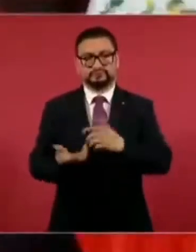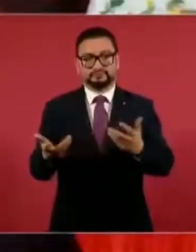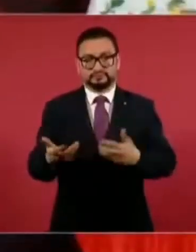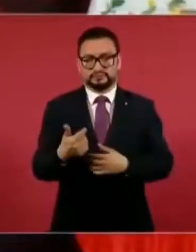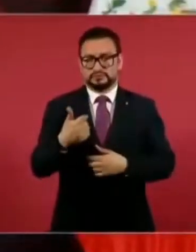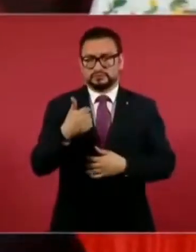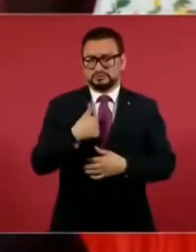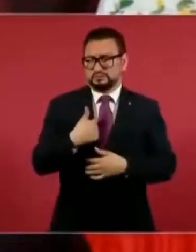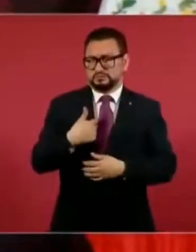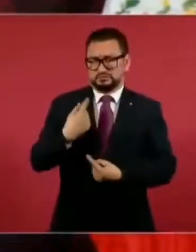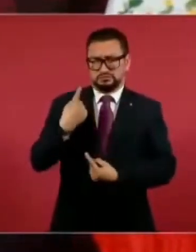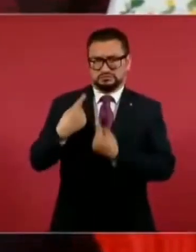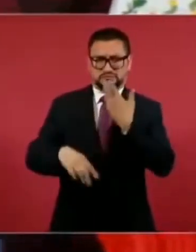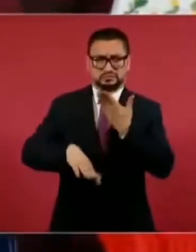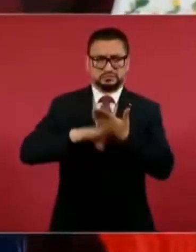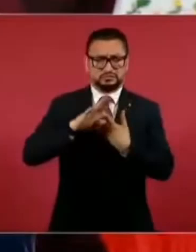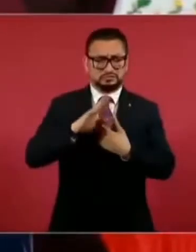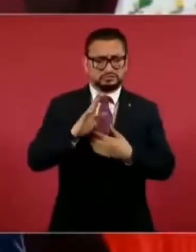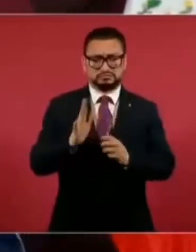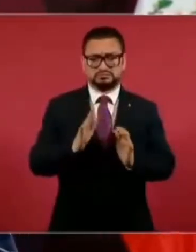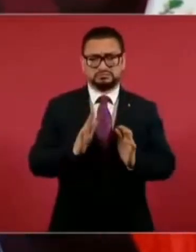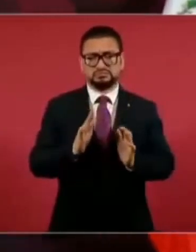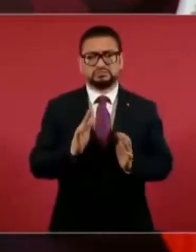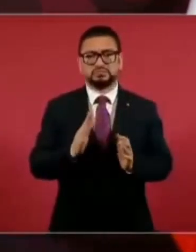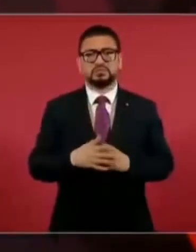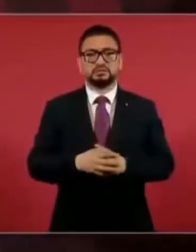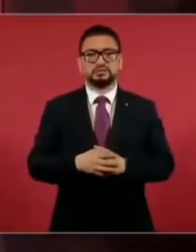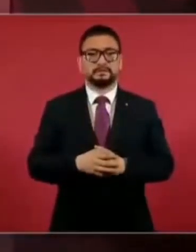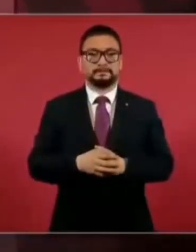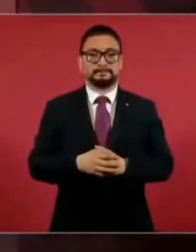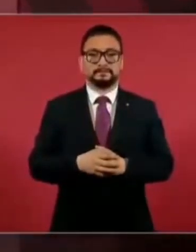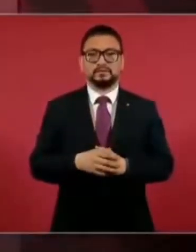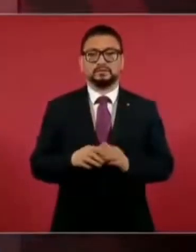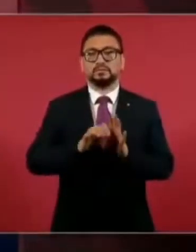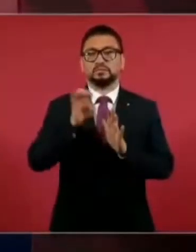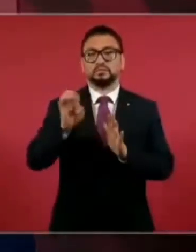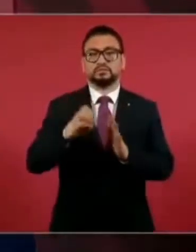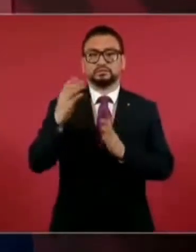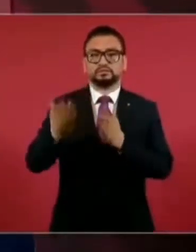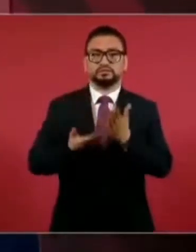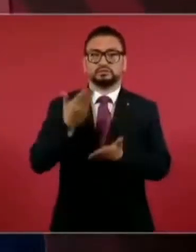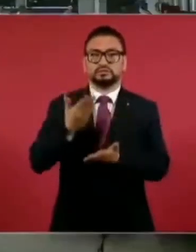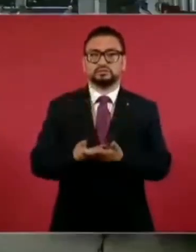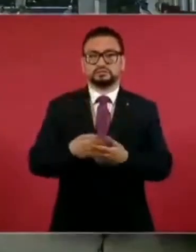afectó tampoco el que en efecto presenté la terna